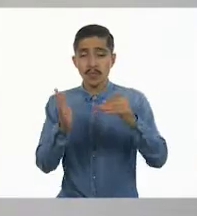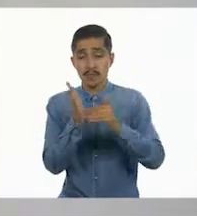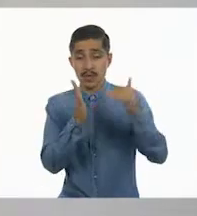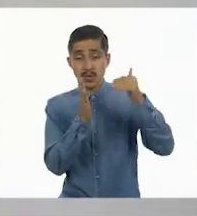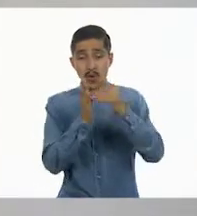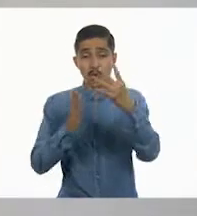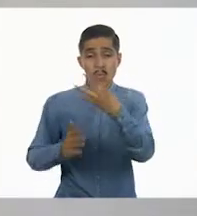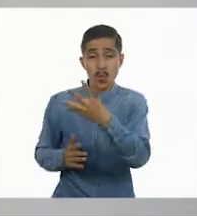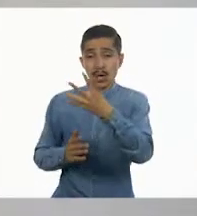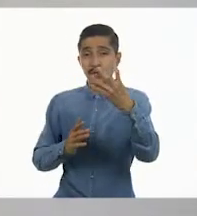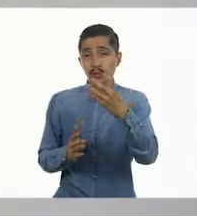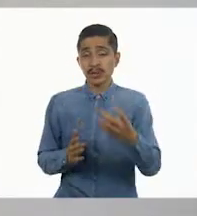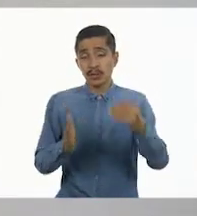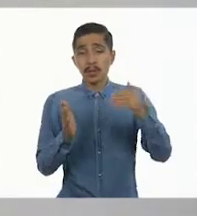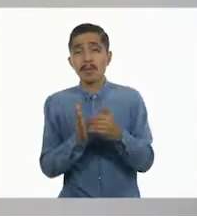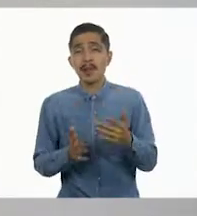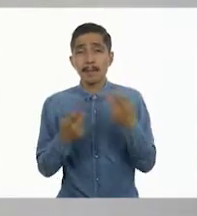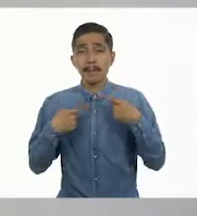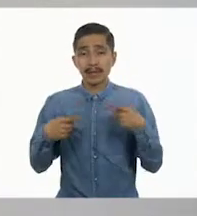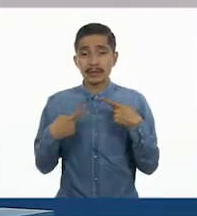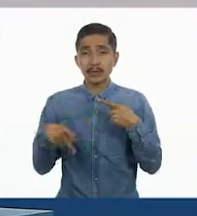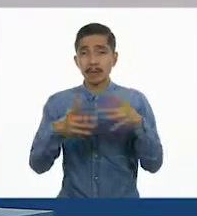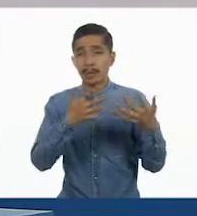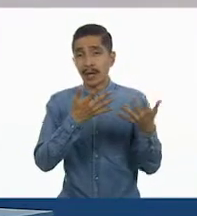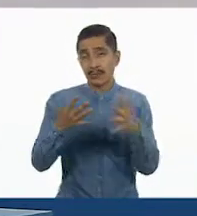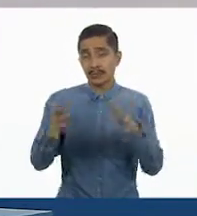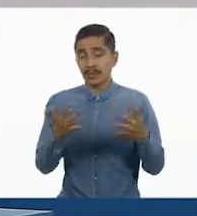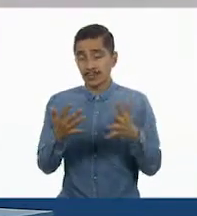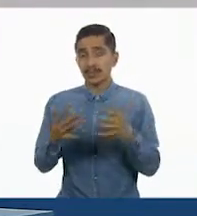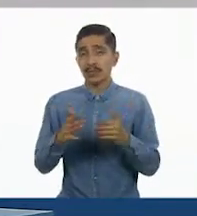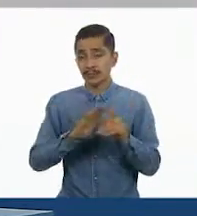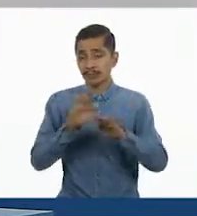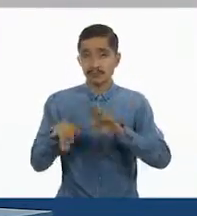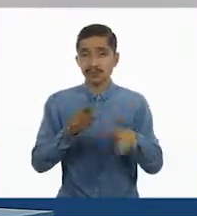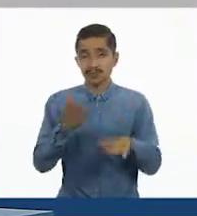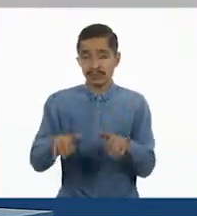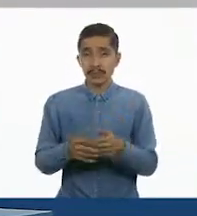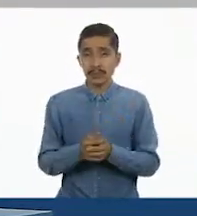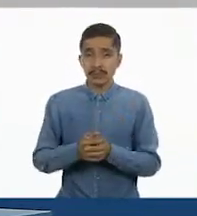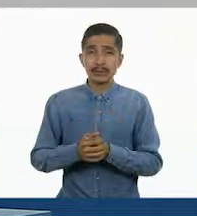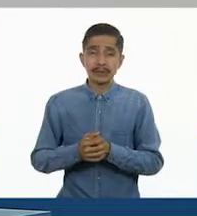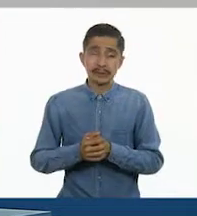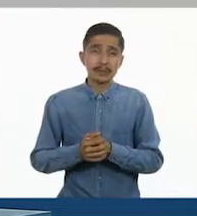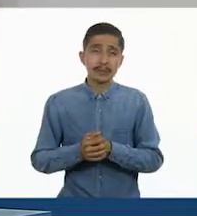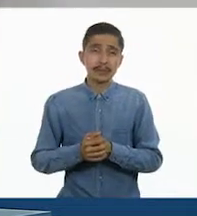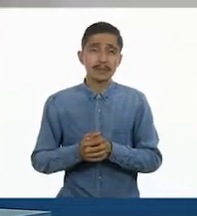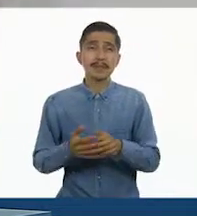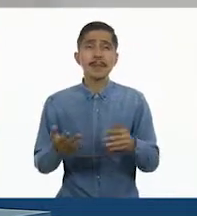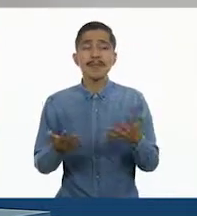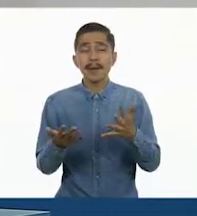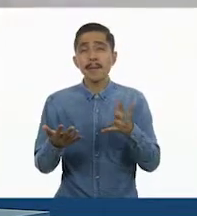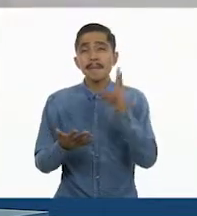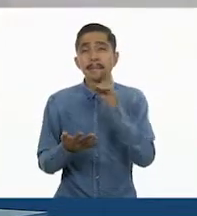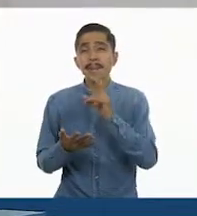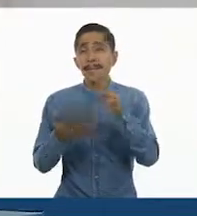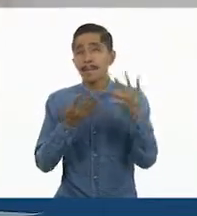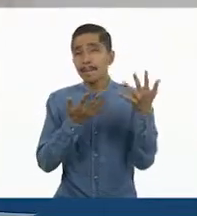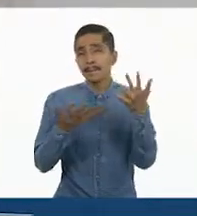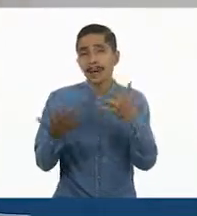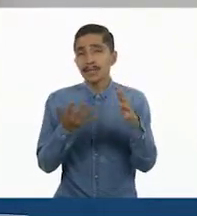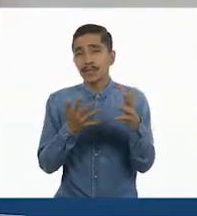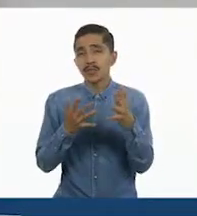1,400,000 personas aproximadamente. Entonces, pues aquí estamos hablando de que sería más o